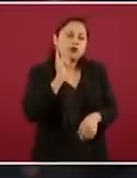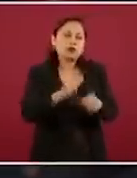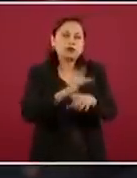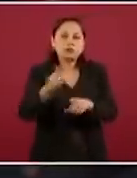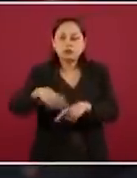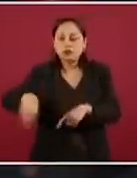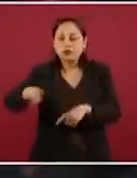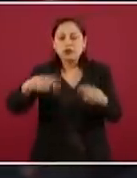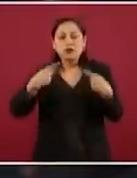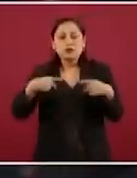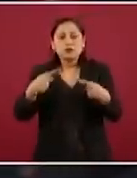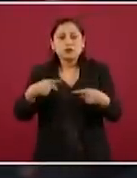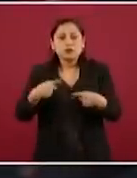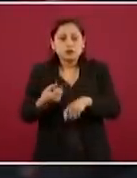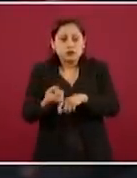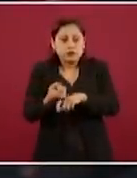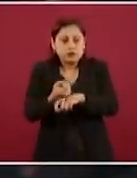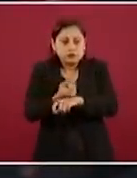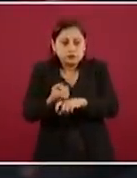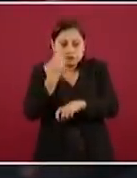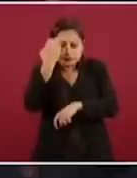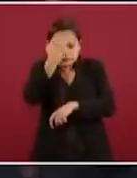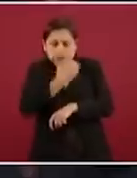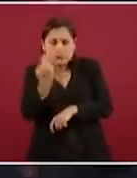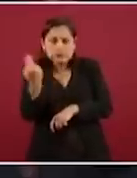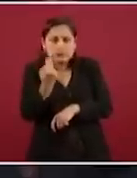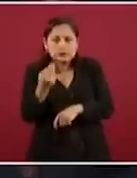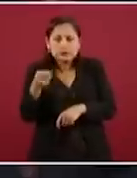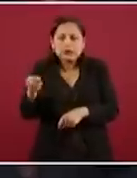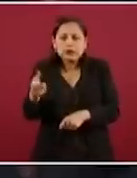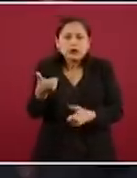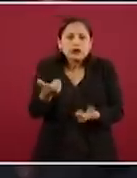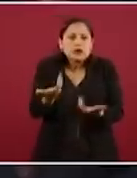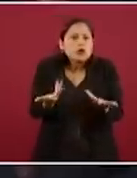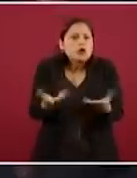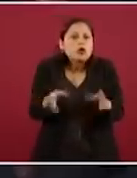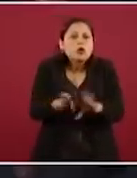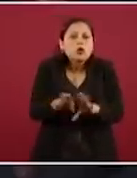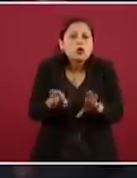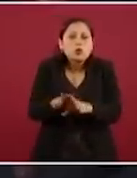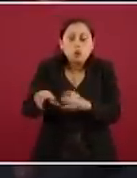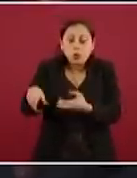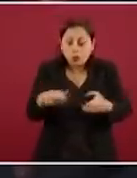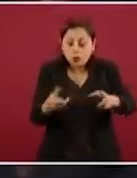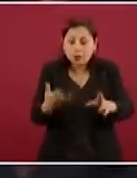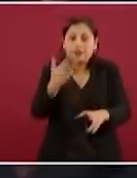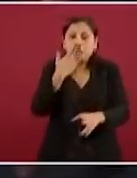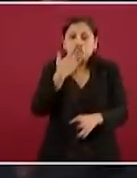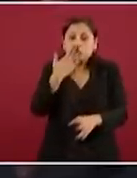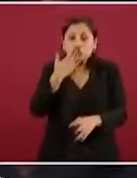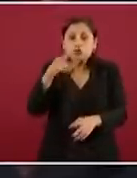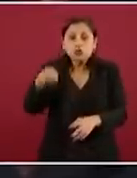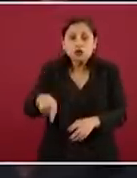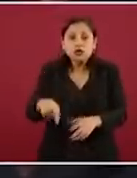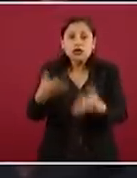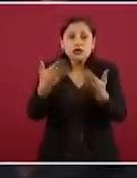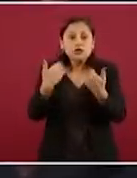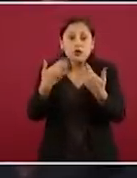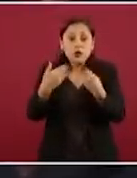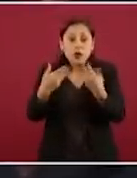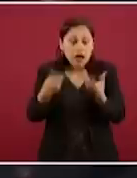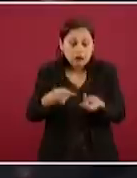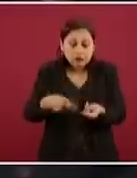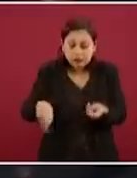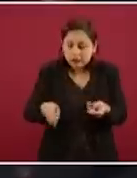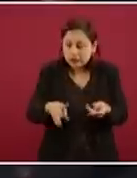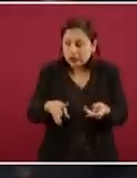tienen dinero, pues ¿de dónde van a agarrar dinero si todo lo que sea producto del río Sonora, etiquetado en el río Sonora, ni un cacahuate se puede vender?